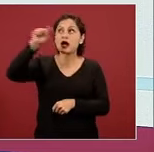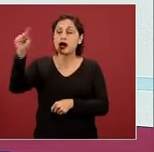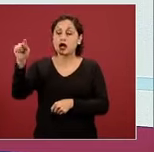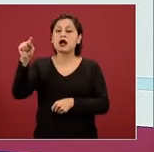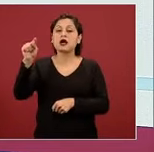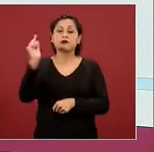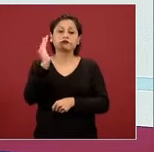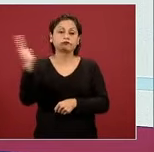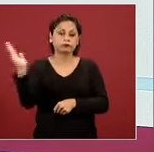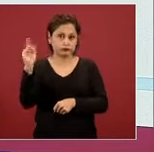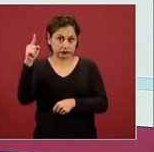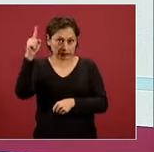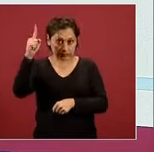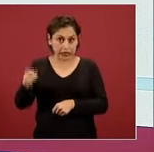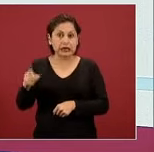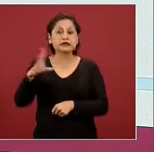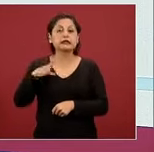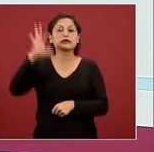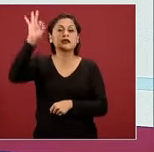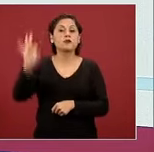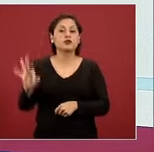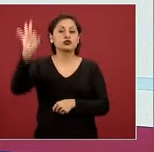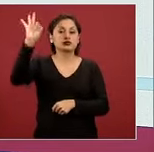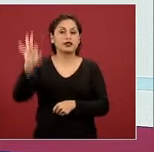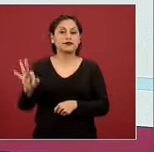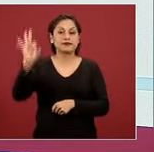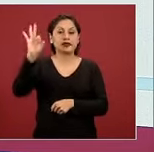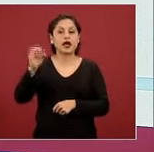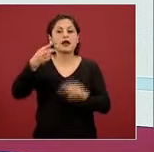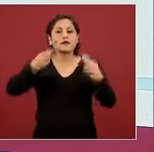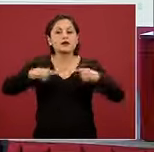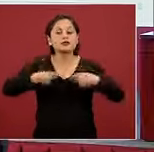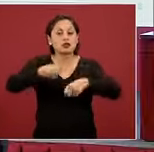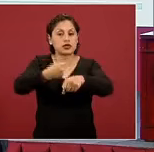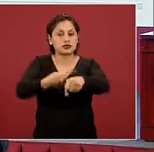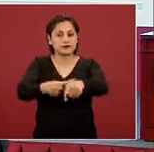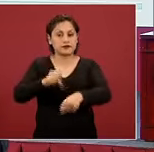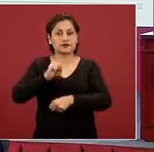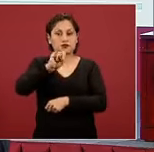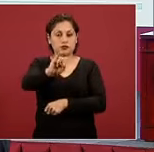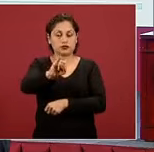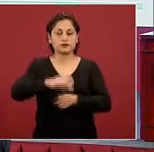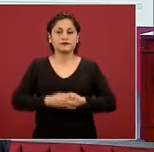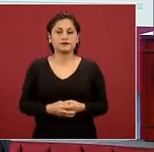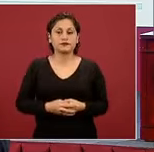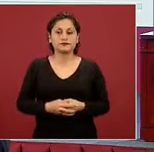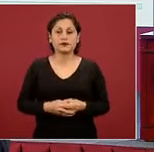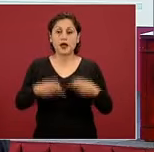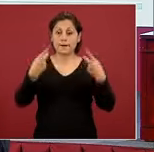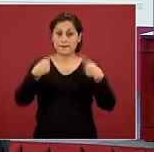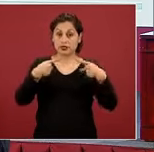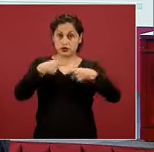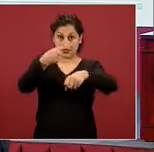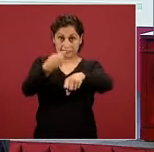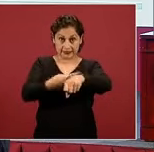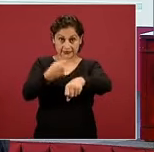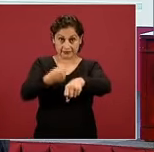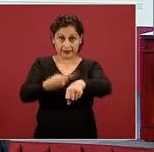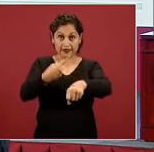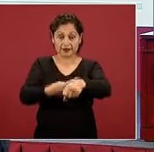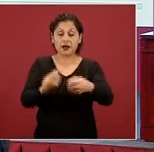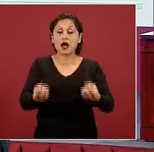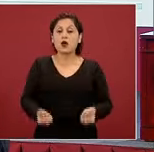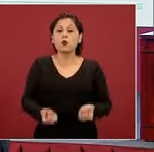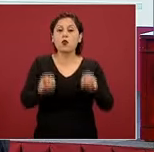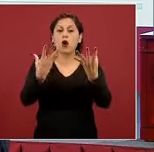derecho, que es el porcentaje de positividad. De cuántas personas que se detectan enfermas porque